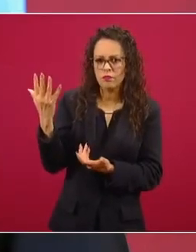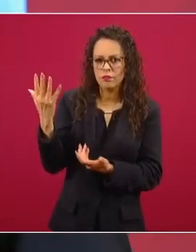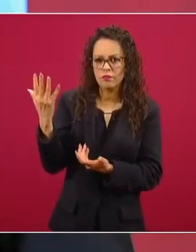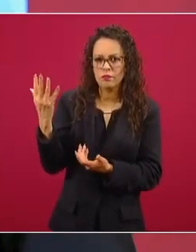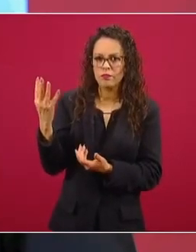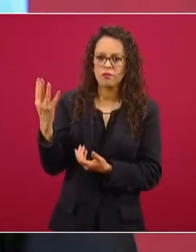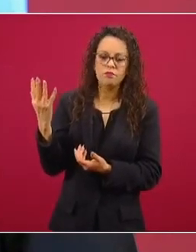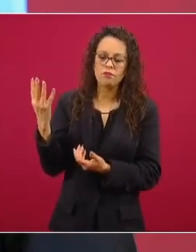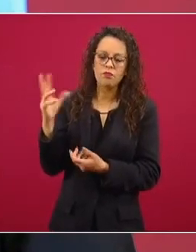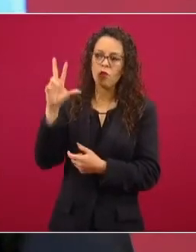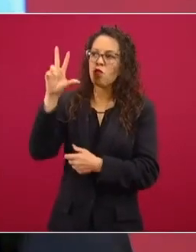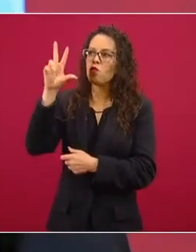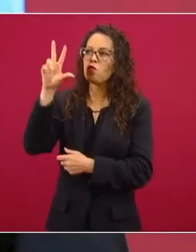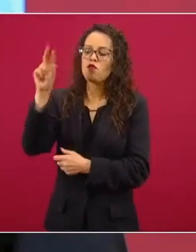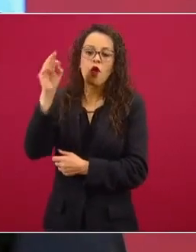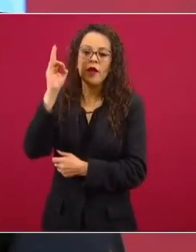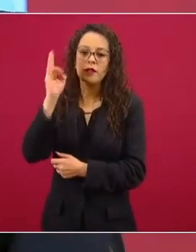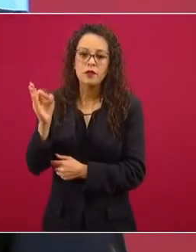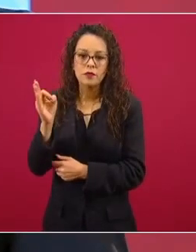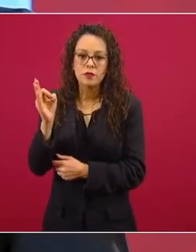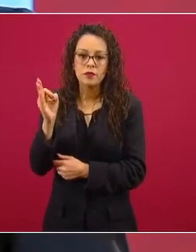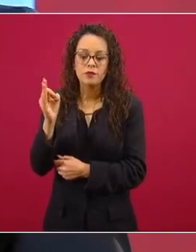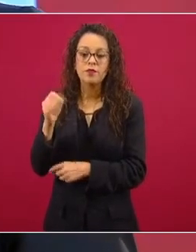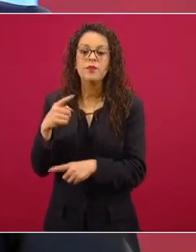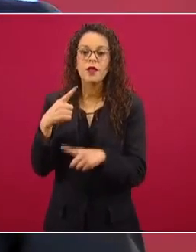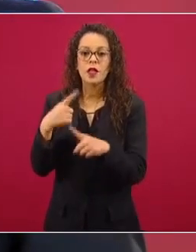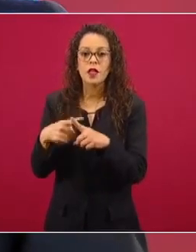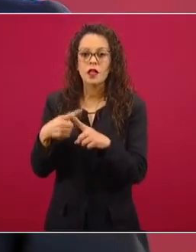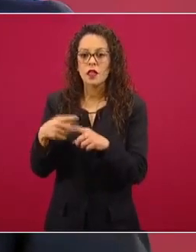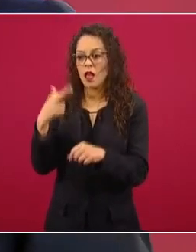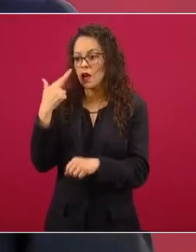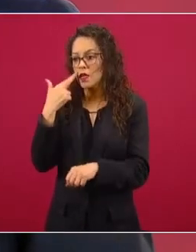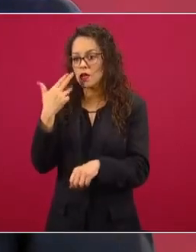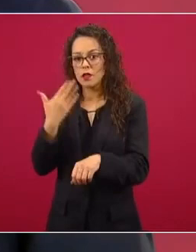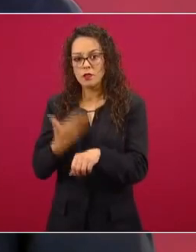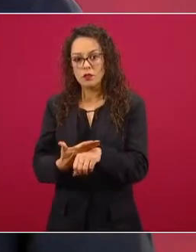que eso es un asunto que nos corresponde a los mexicanos.